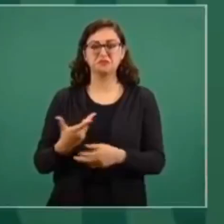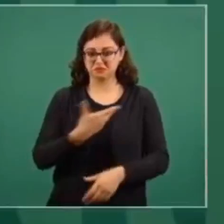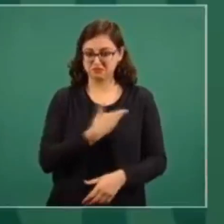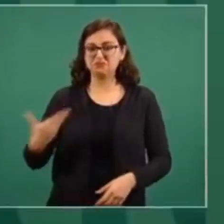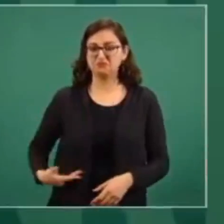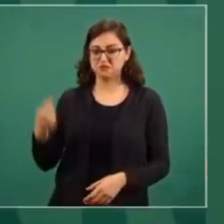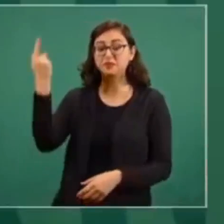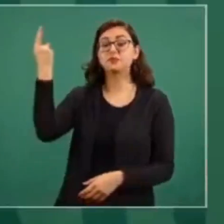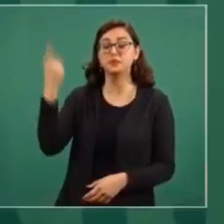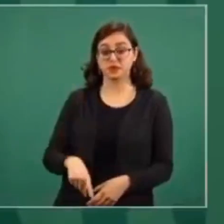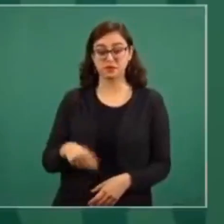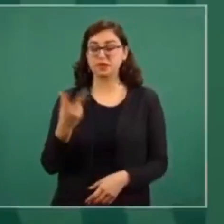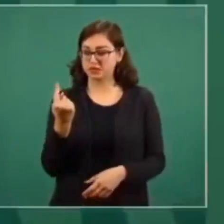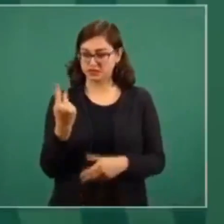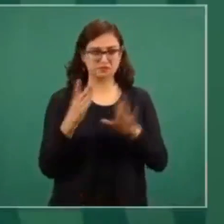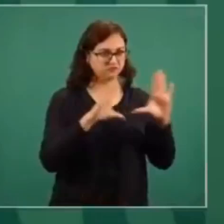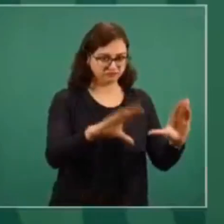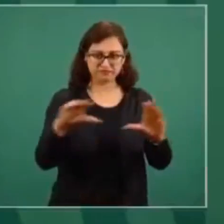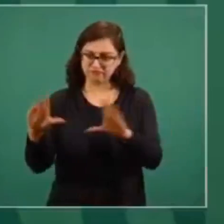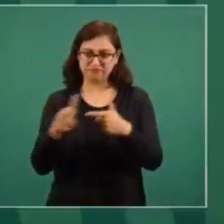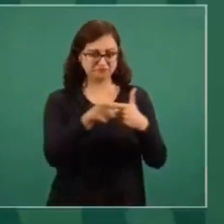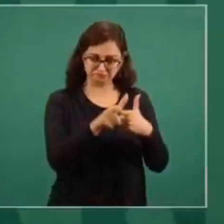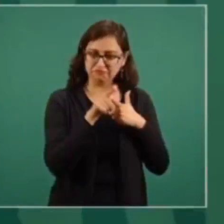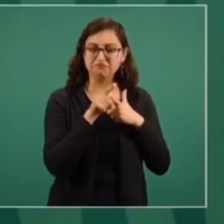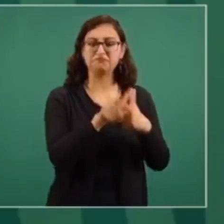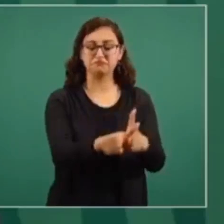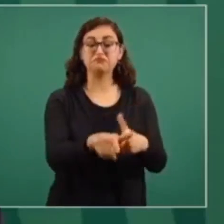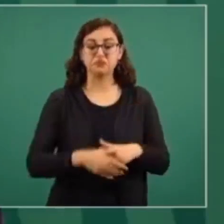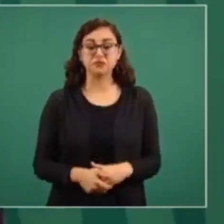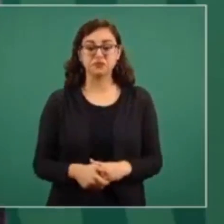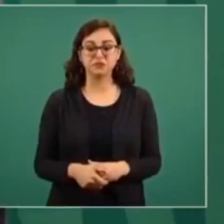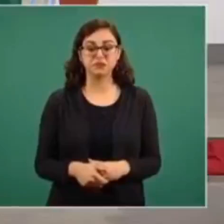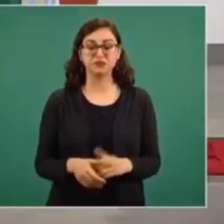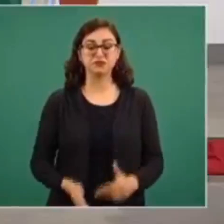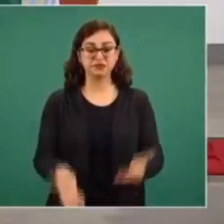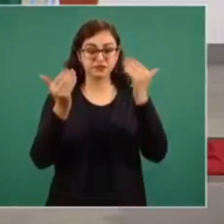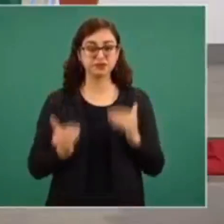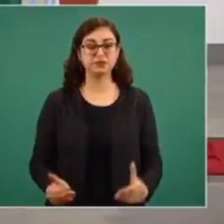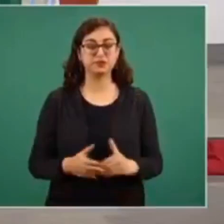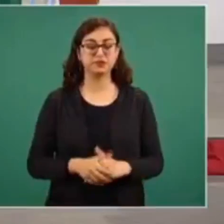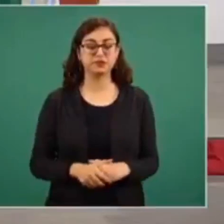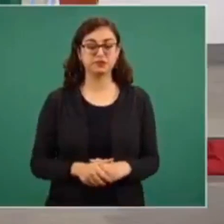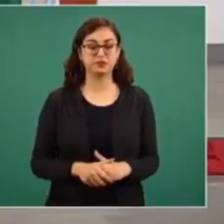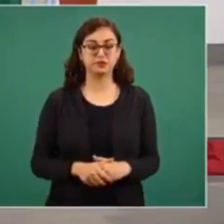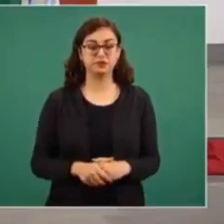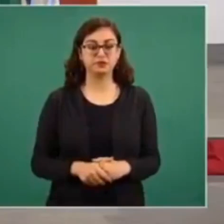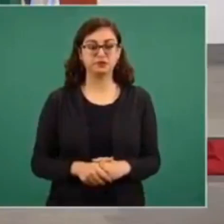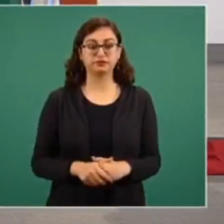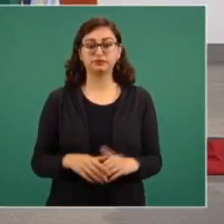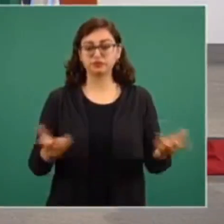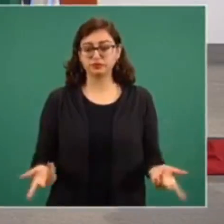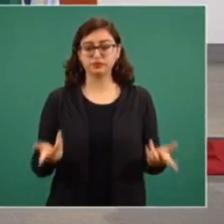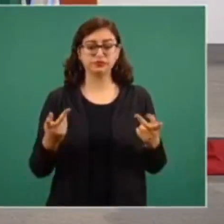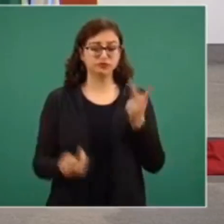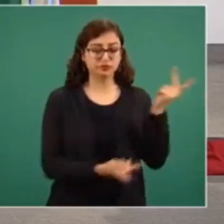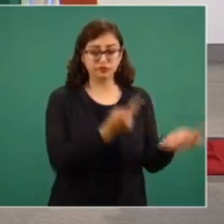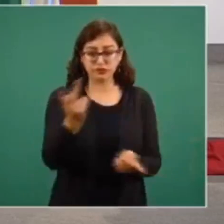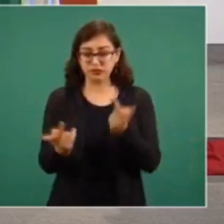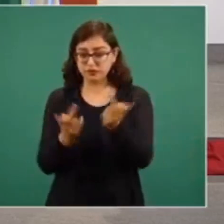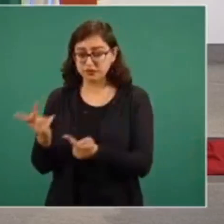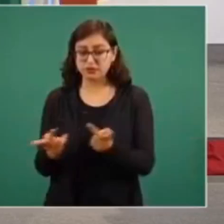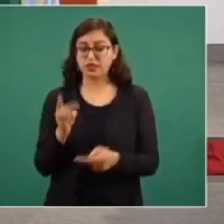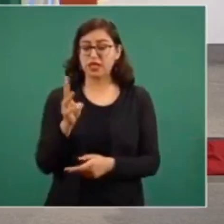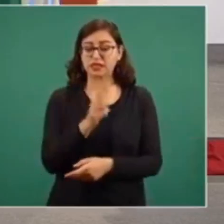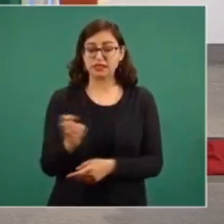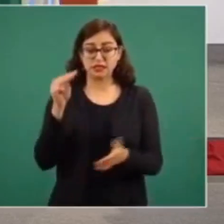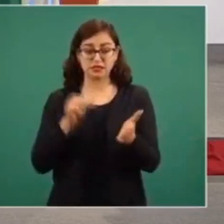del señor presidente de utilizar este medio como un medio de educación a distancia. Siguiente. Se hizo una encuesta, una investigación en donde